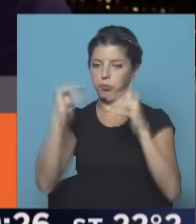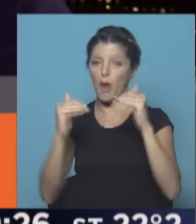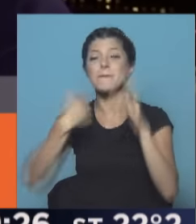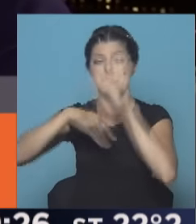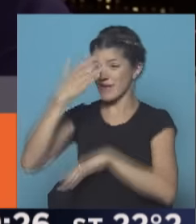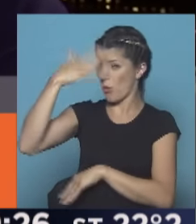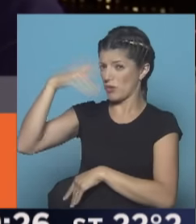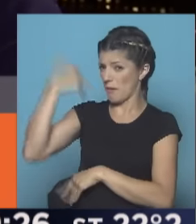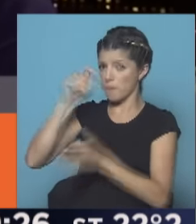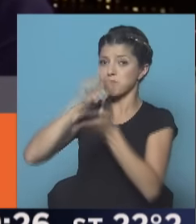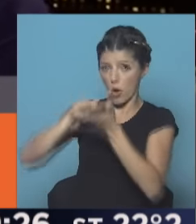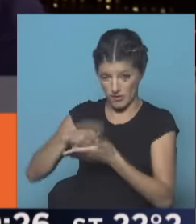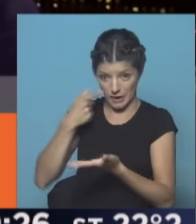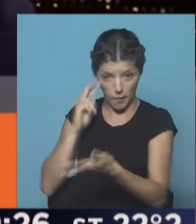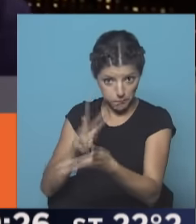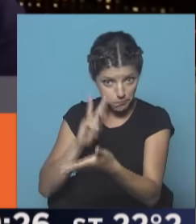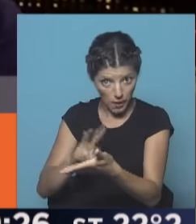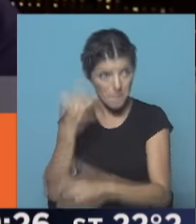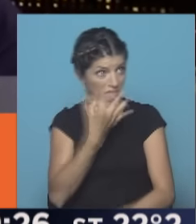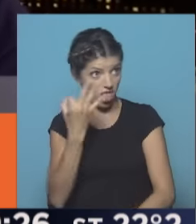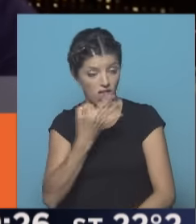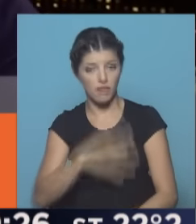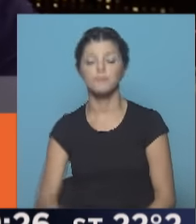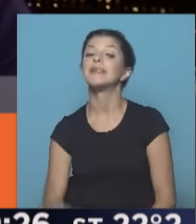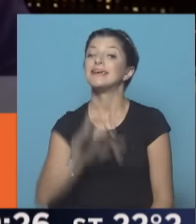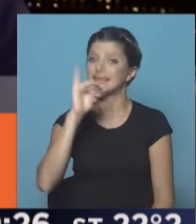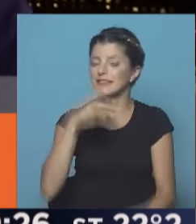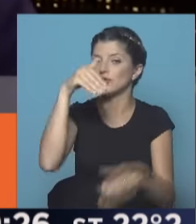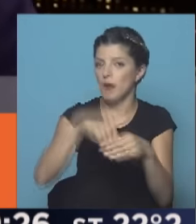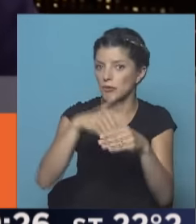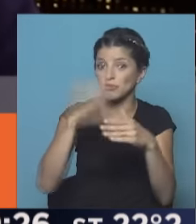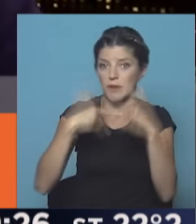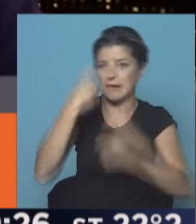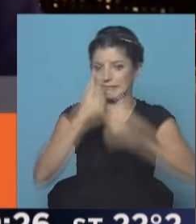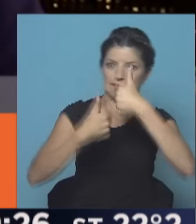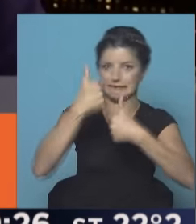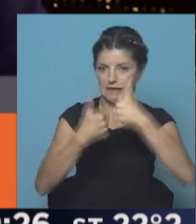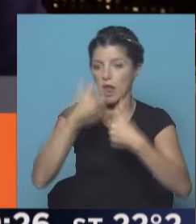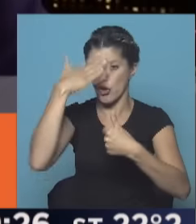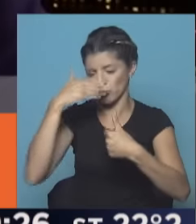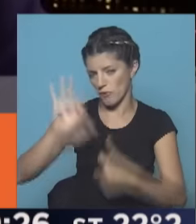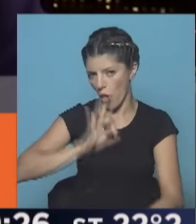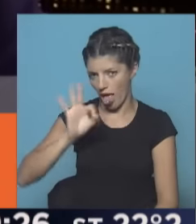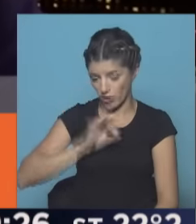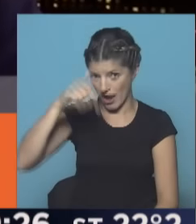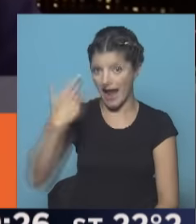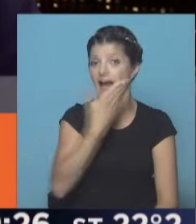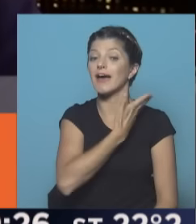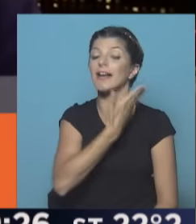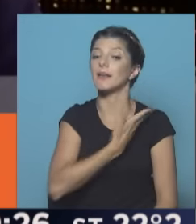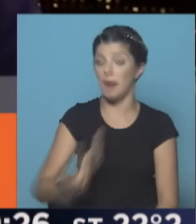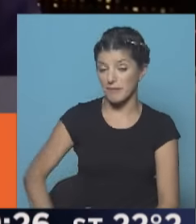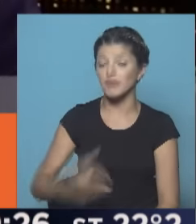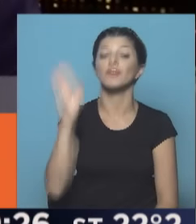haciendo y que estamos recibiendo, ¿verdad, Jorge? Han de ser las elecciones más reñidas de la historia contemporánea en los Estados Unidos, pero no solo reñidas por el